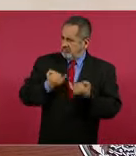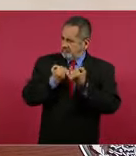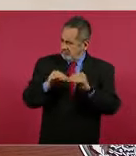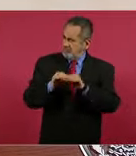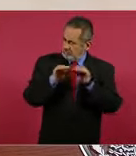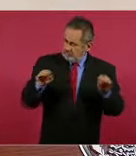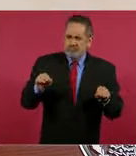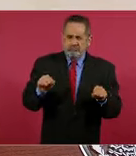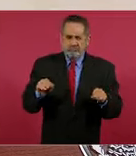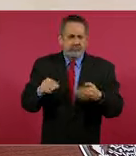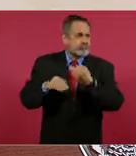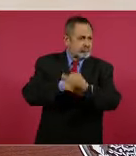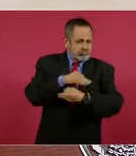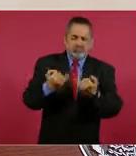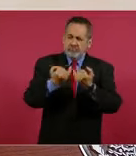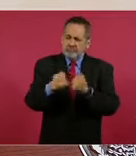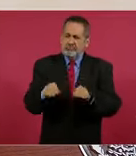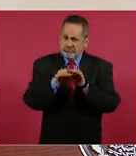por la igualdad.